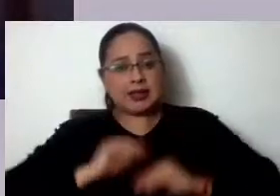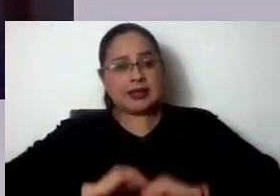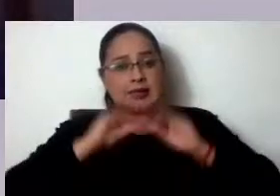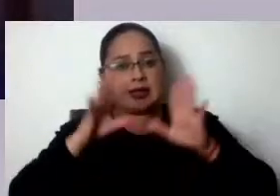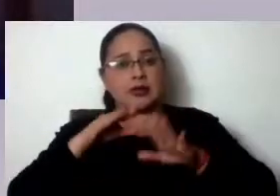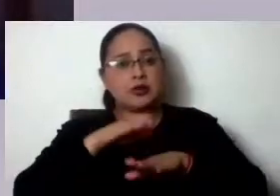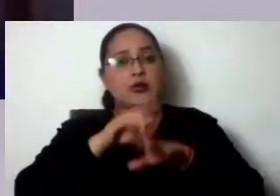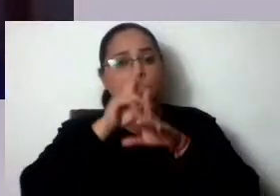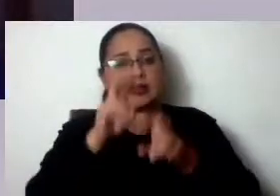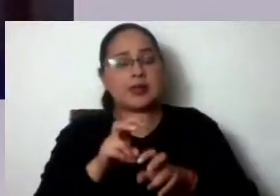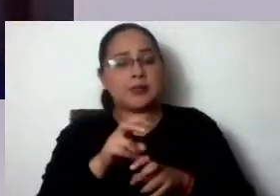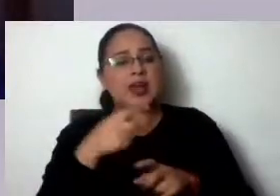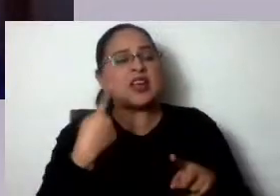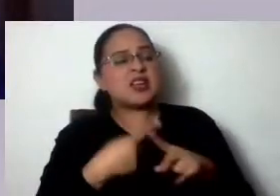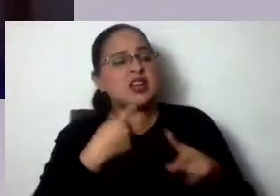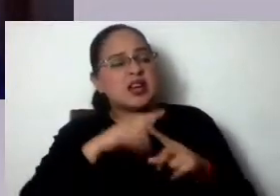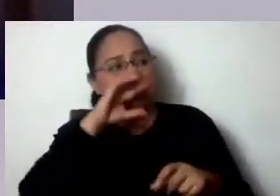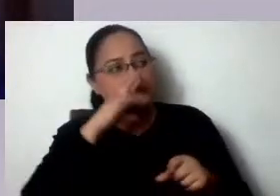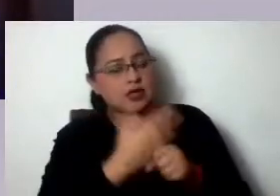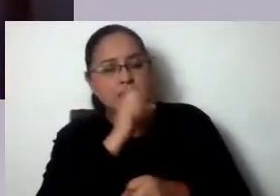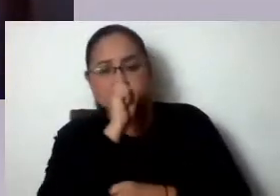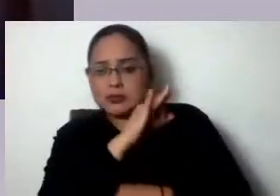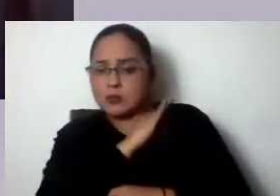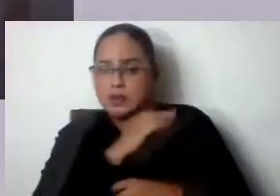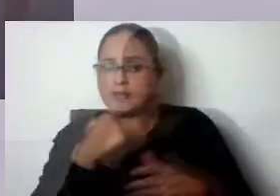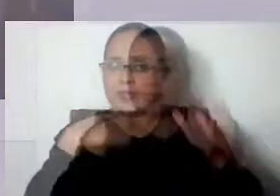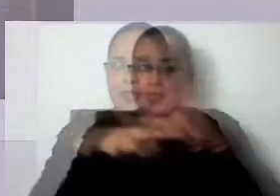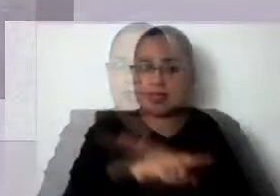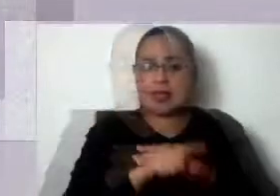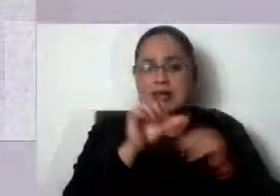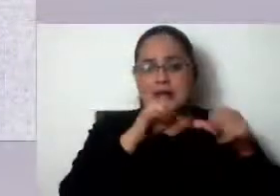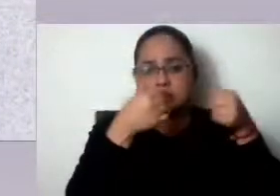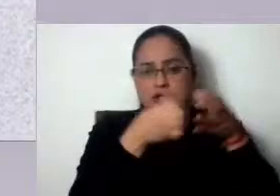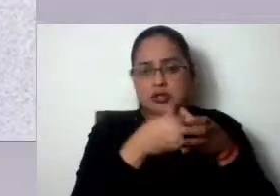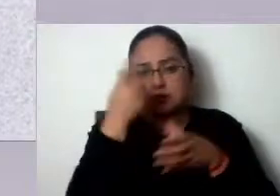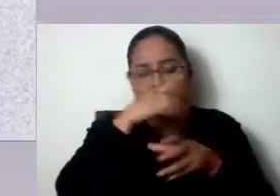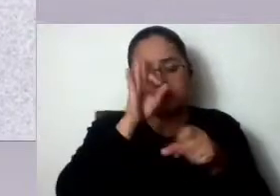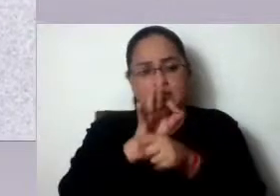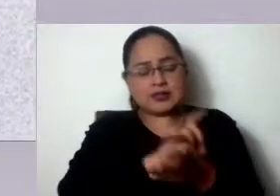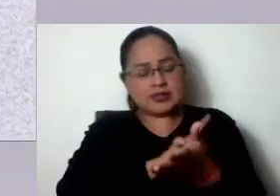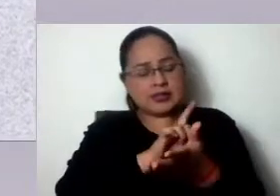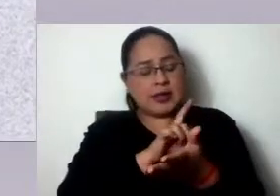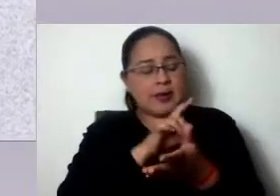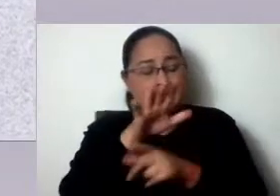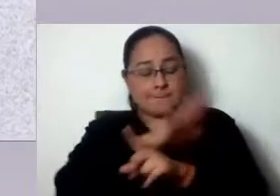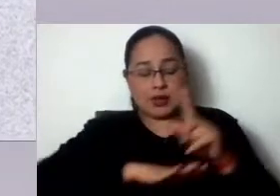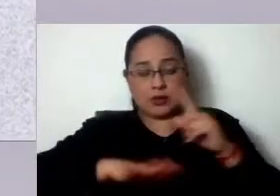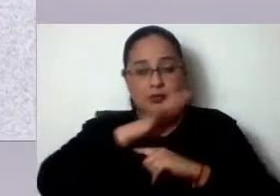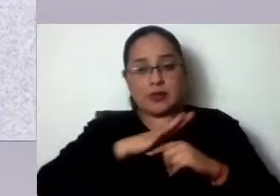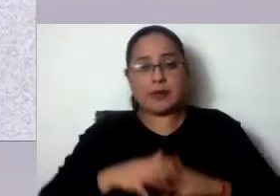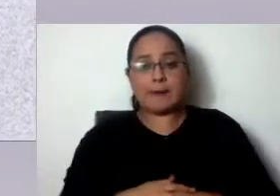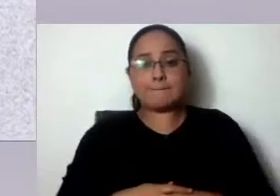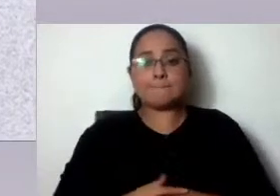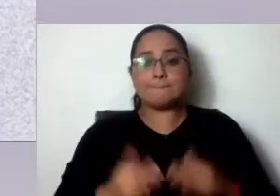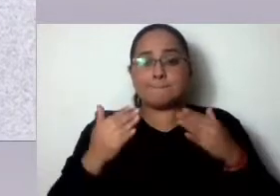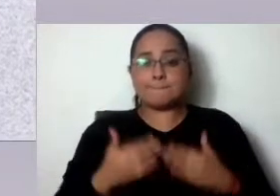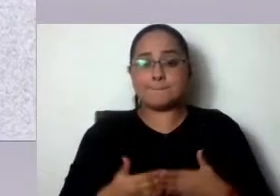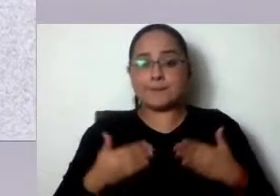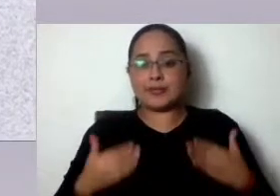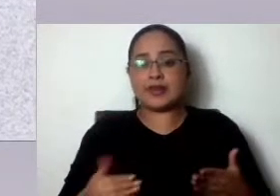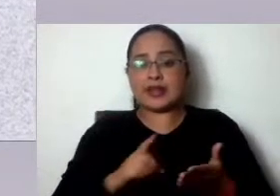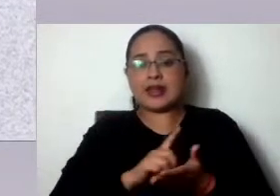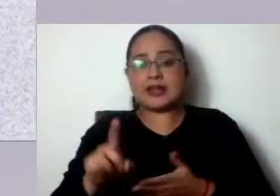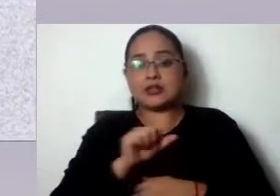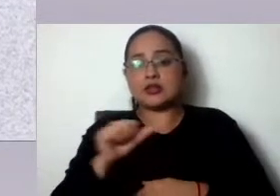tema de la legitimación en asociaciones civiles en defensa del medio ambiente ahora bien en el rubro del derecho a la